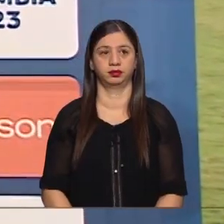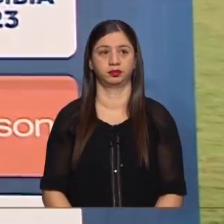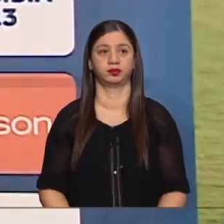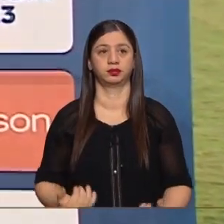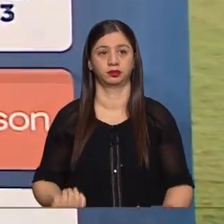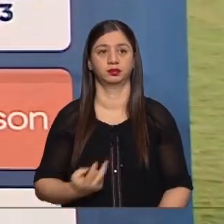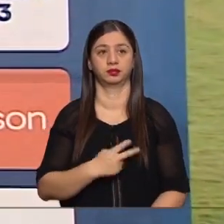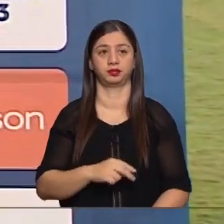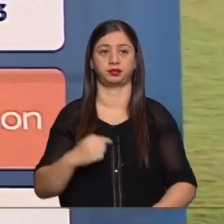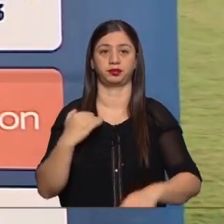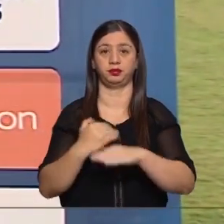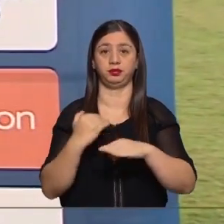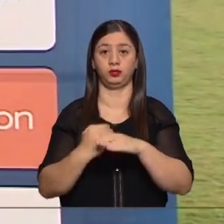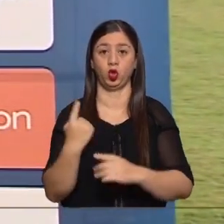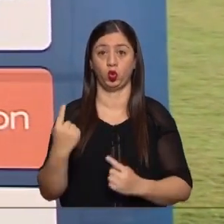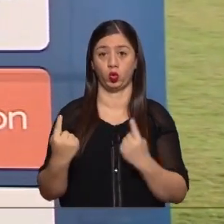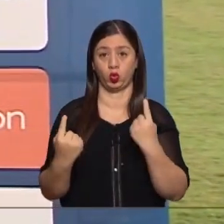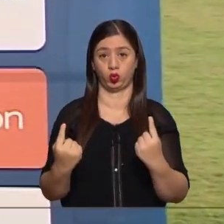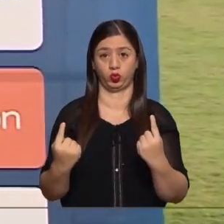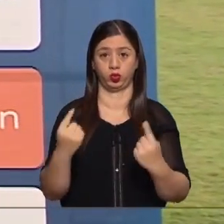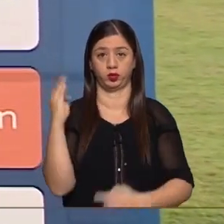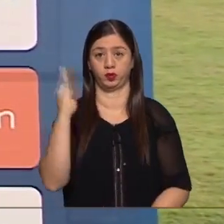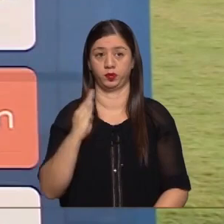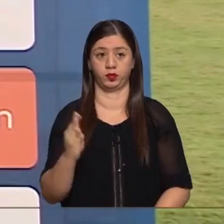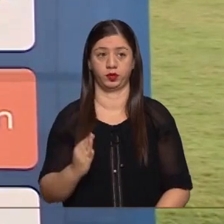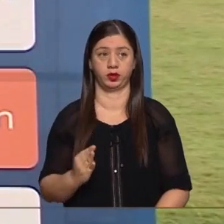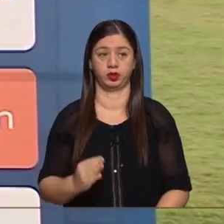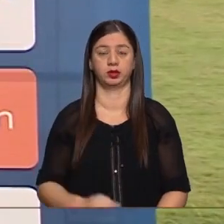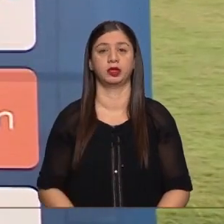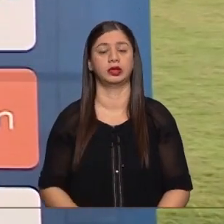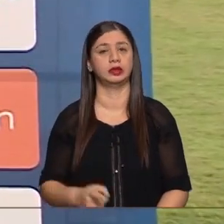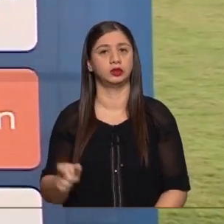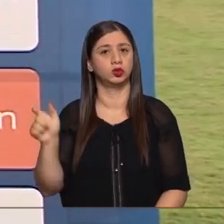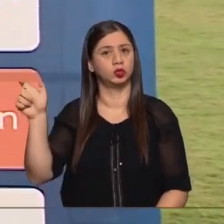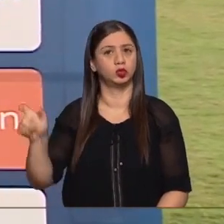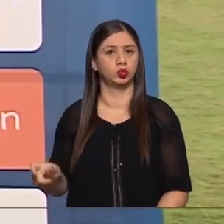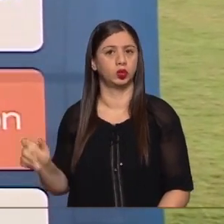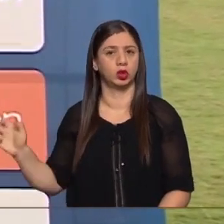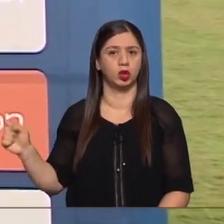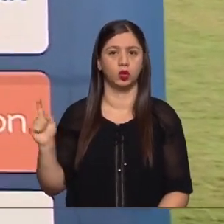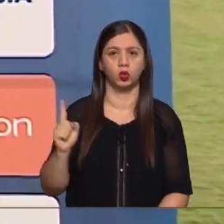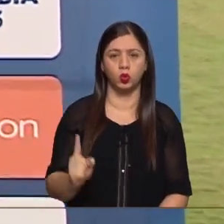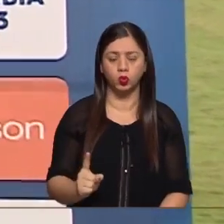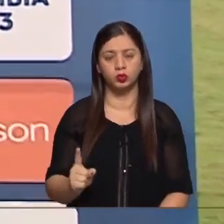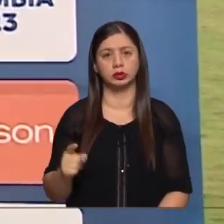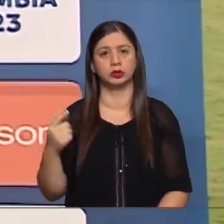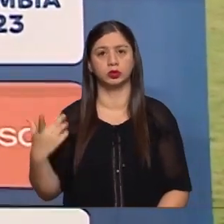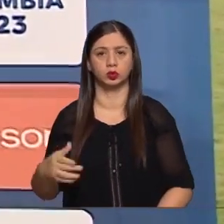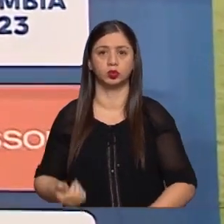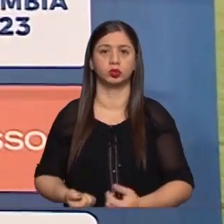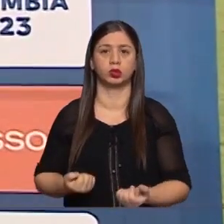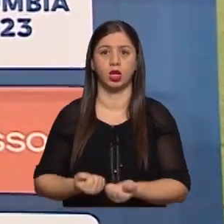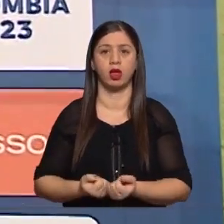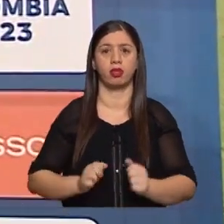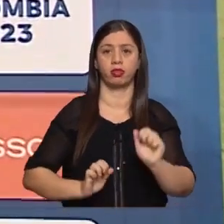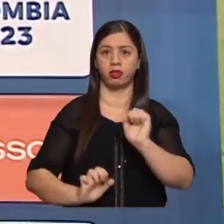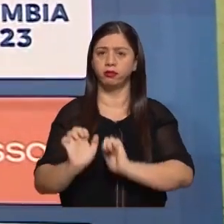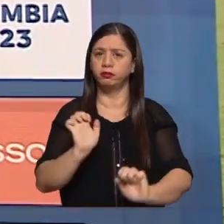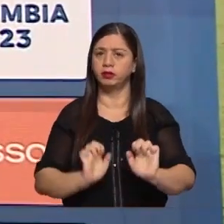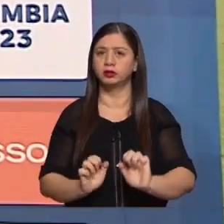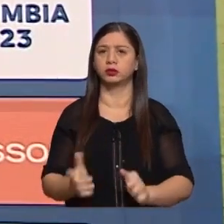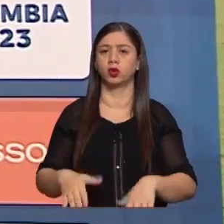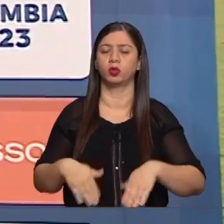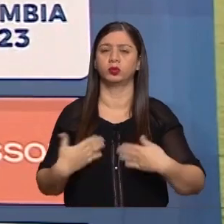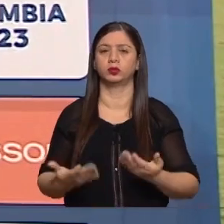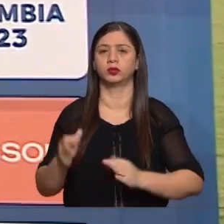Este empate 1-1 frente a la selección brasileña, Andrés Salazar fue uno de esos jugadores que le aportó mucho en defensa. Andrés, ¿qué tal?